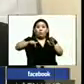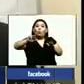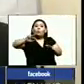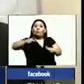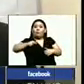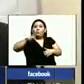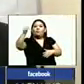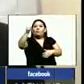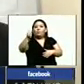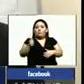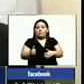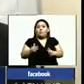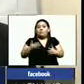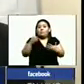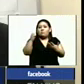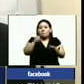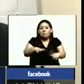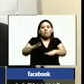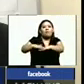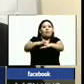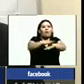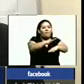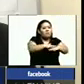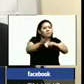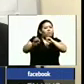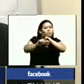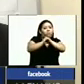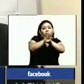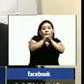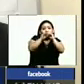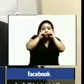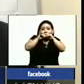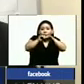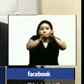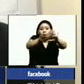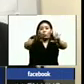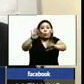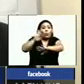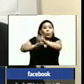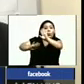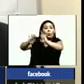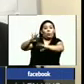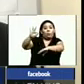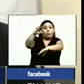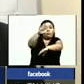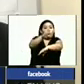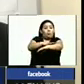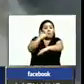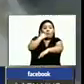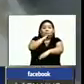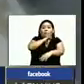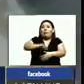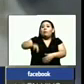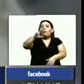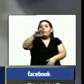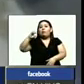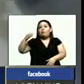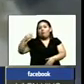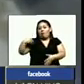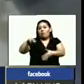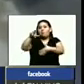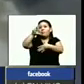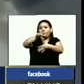Lo que vaticina Que va a ser Un año epidémico De los más grandes En la historia Del dengue De los últimos 30 años En América Latina Según los